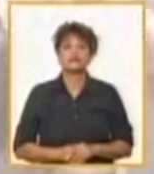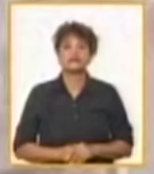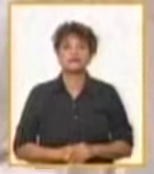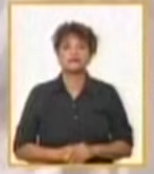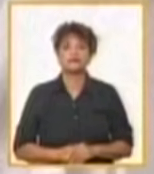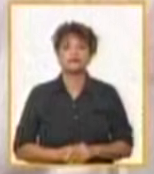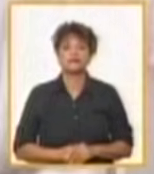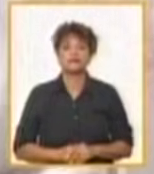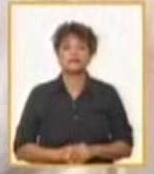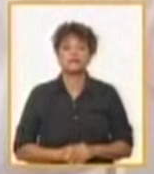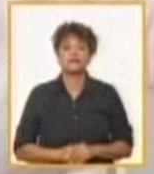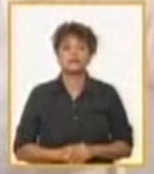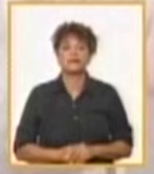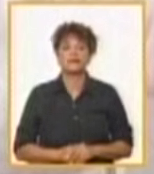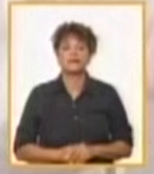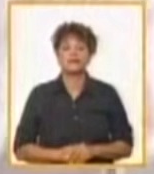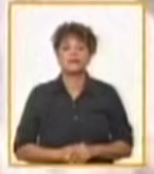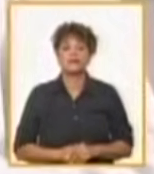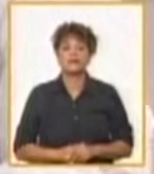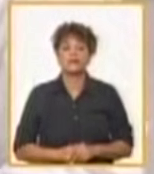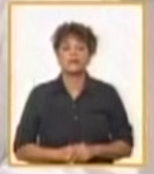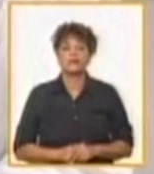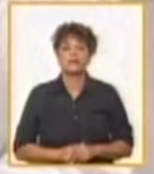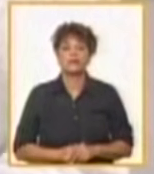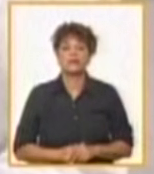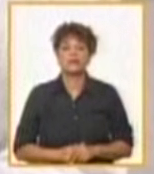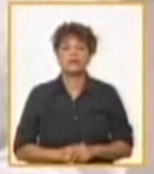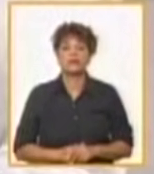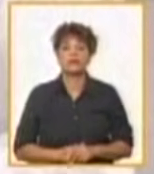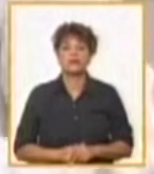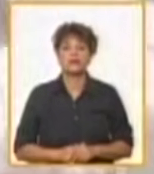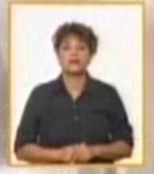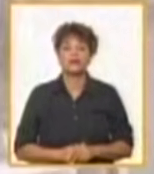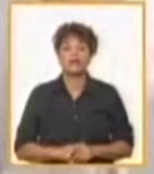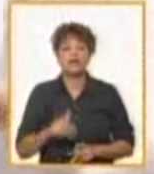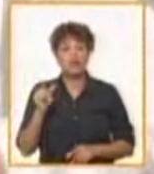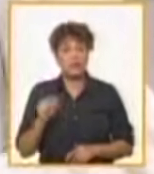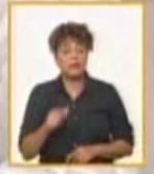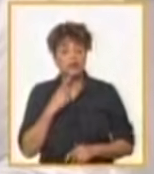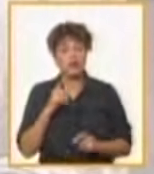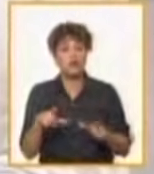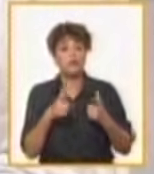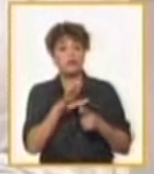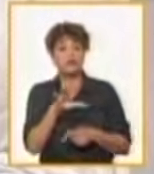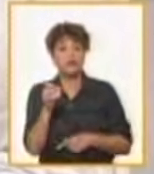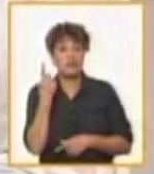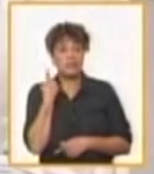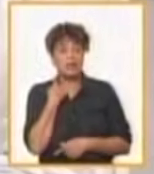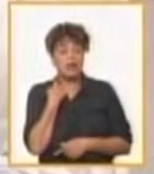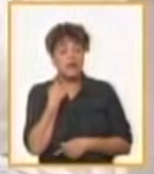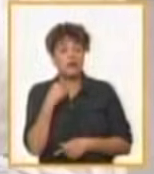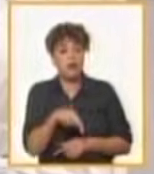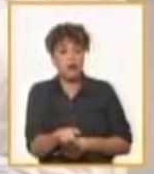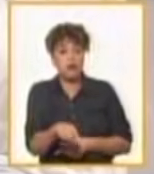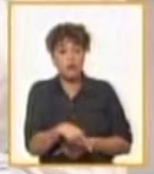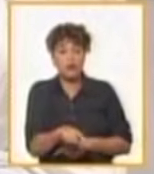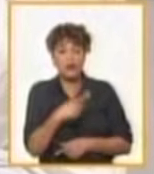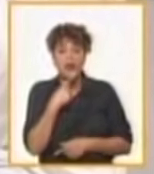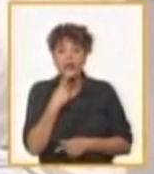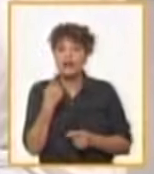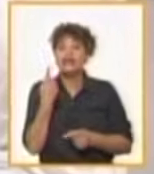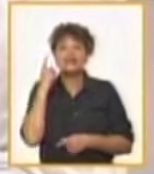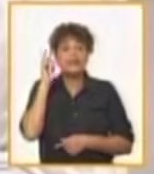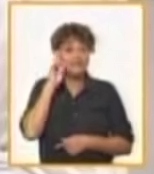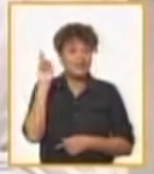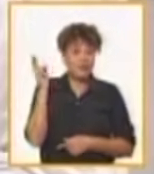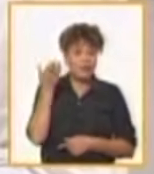encima, literalmente encima, de el country club y de las construcciones de Garate y Porro, y